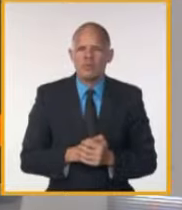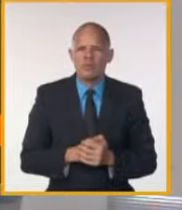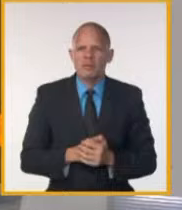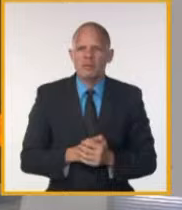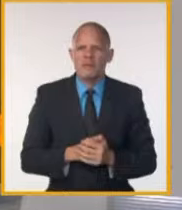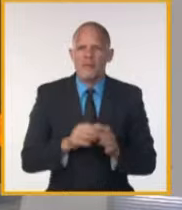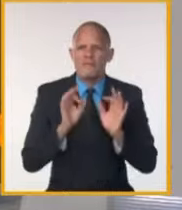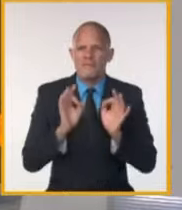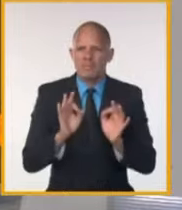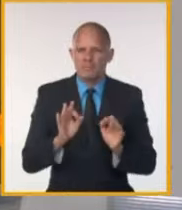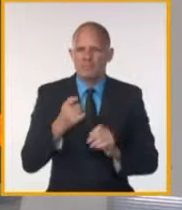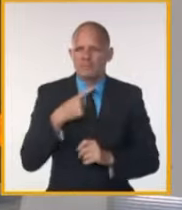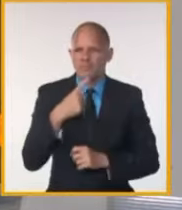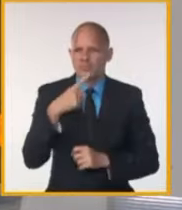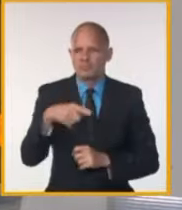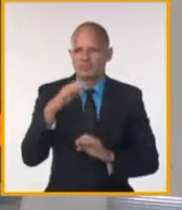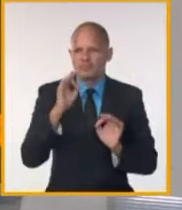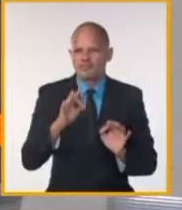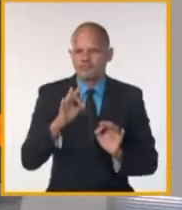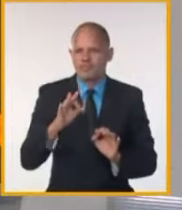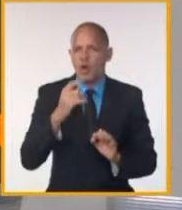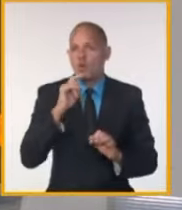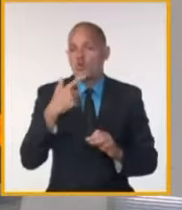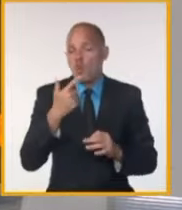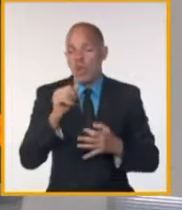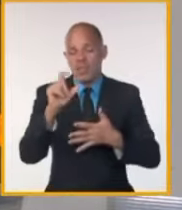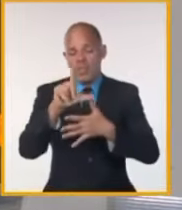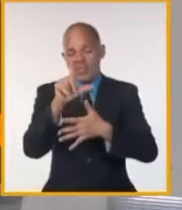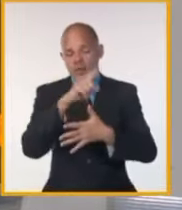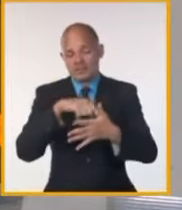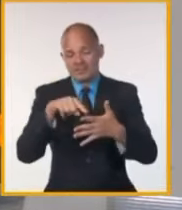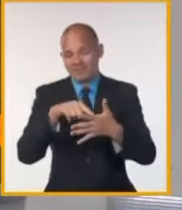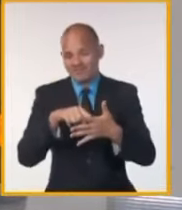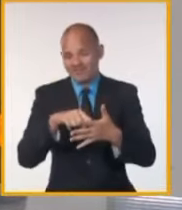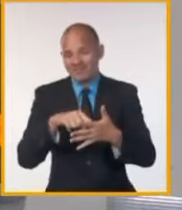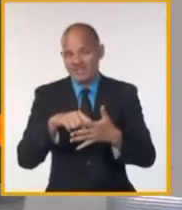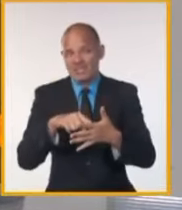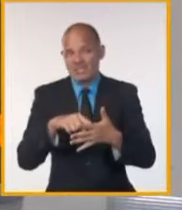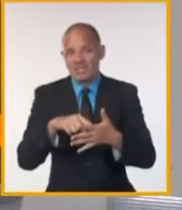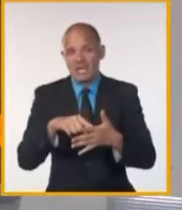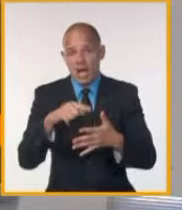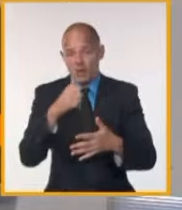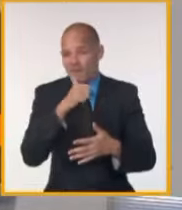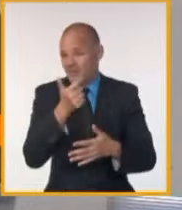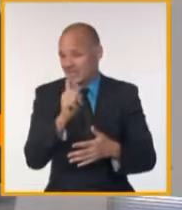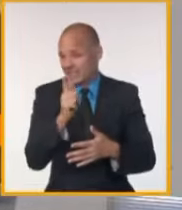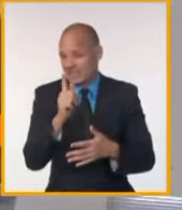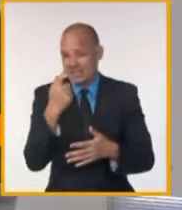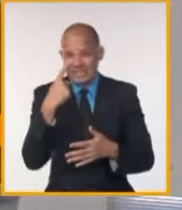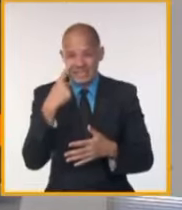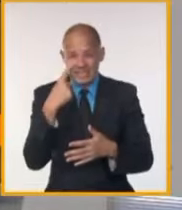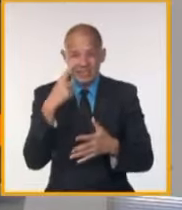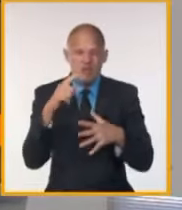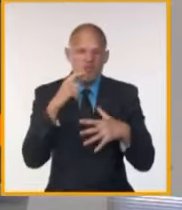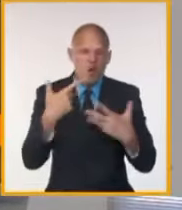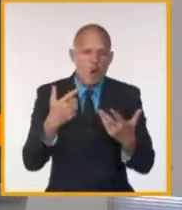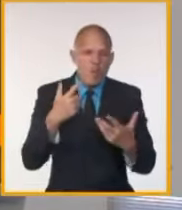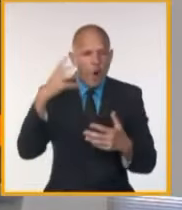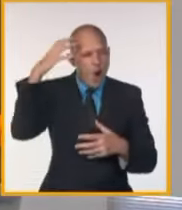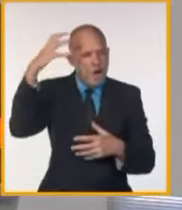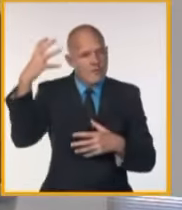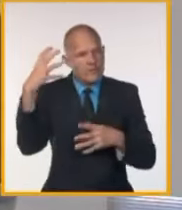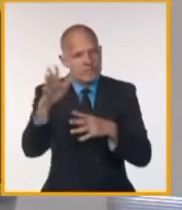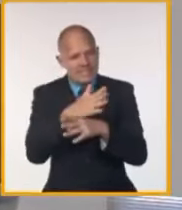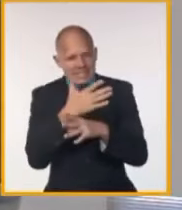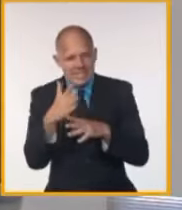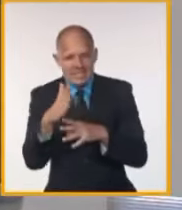yo creo que está en disputa en América Latina y por C está evolucionando de una manera bastante fluida Si